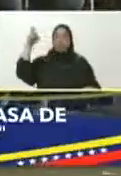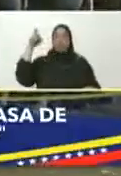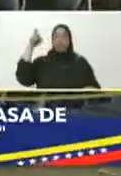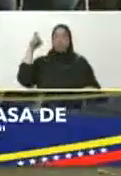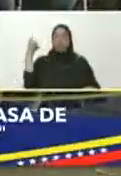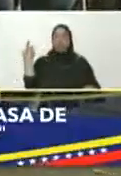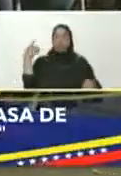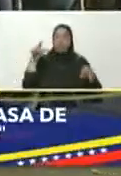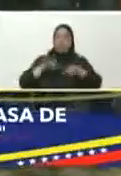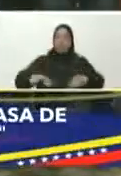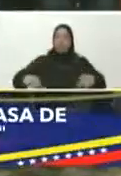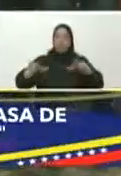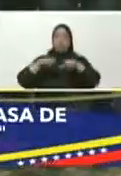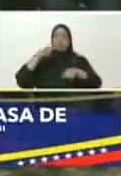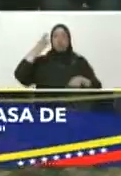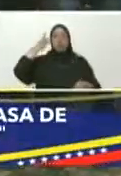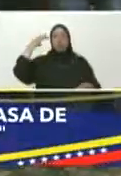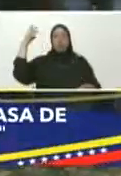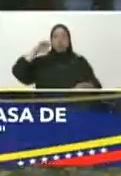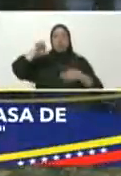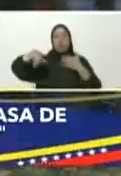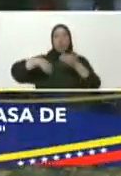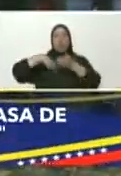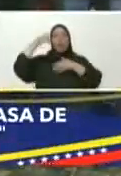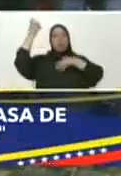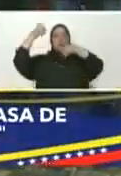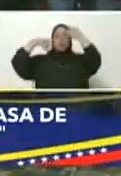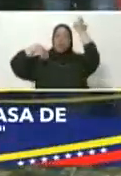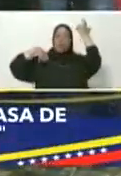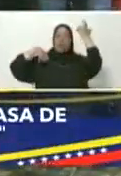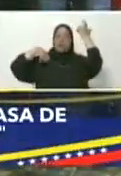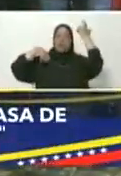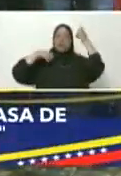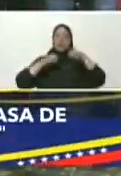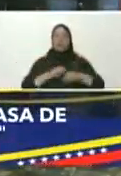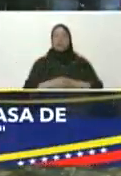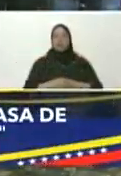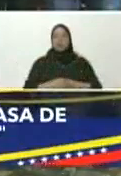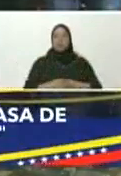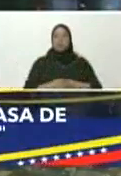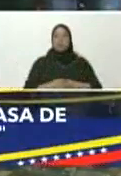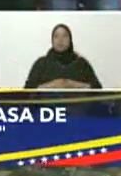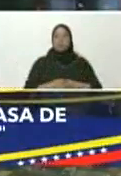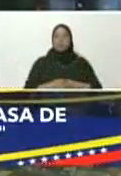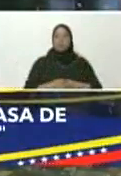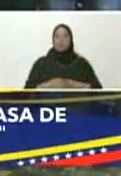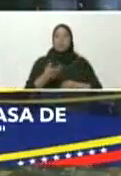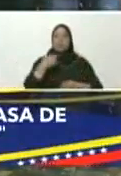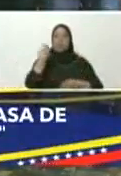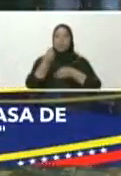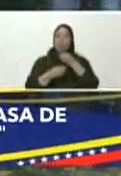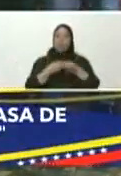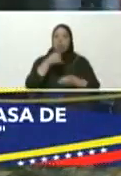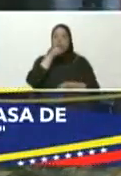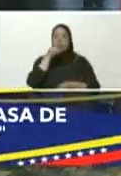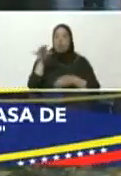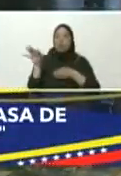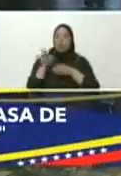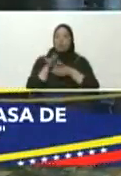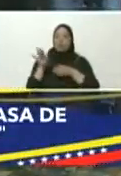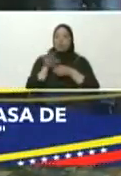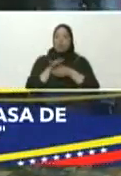Ciudad Caribbean, un sueño de nuestro comandante Chávez, está hecho realidad, donde